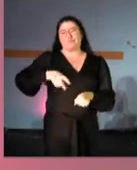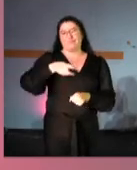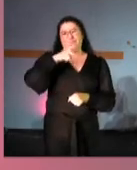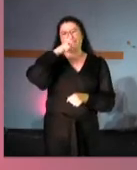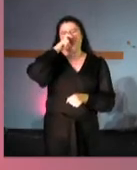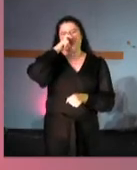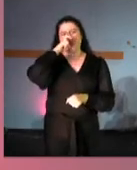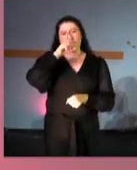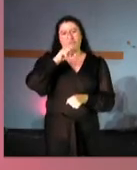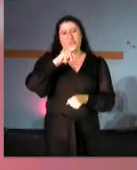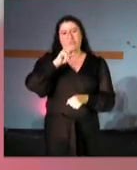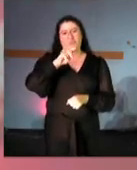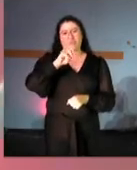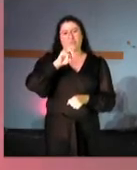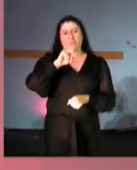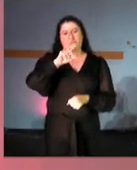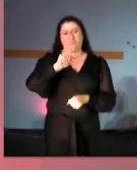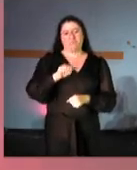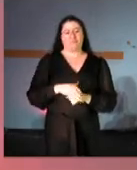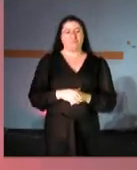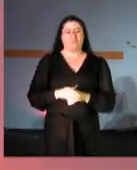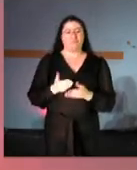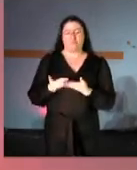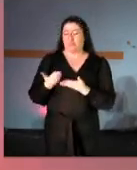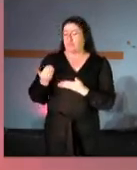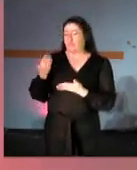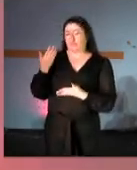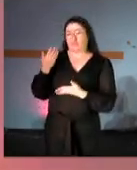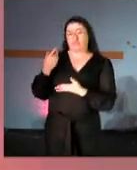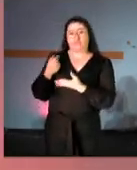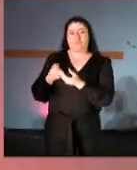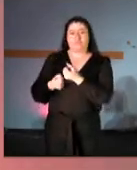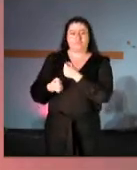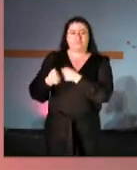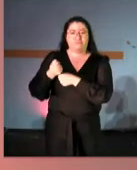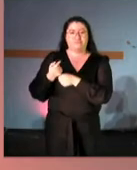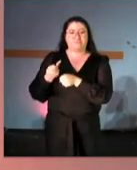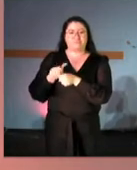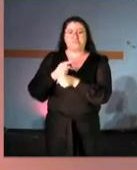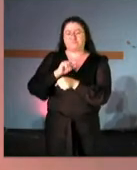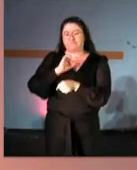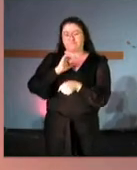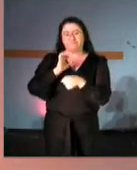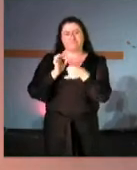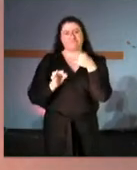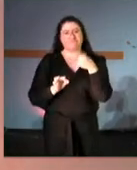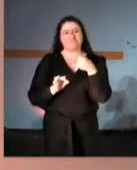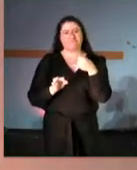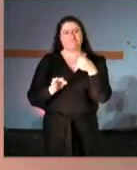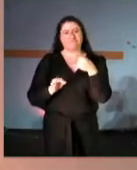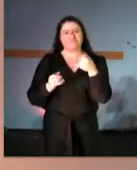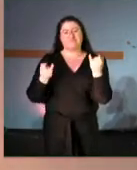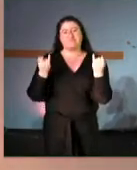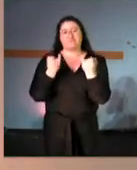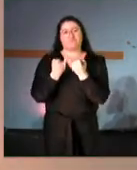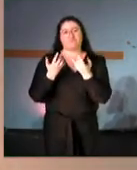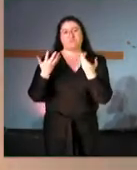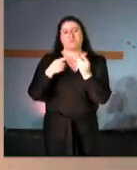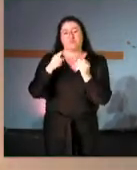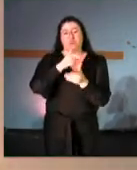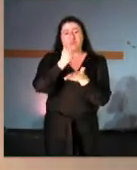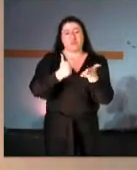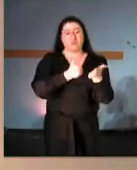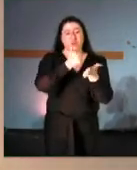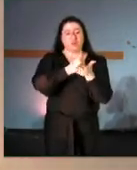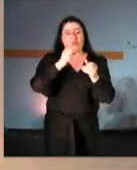que recurrió ya en las últimas fases de su opresión, incluso al bombardeo de